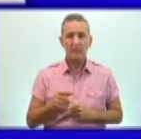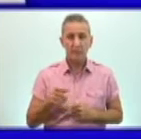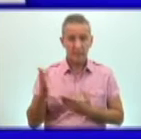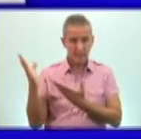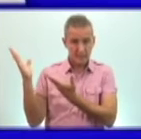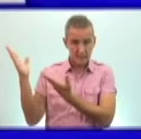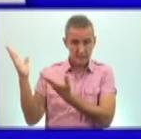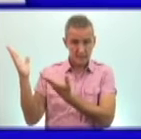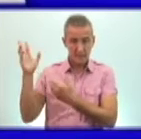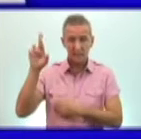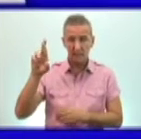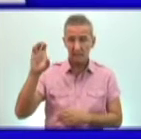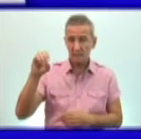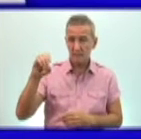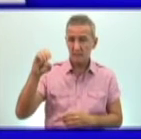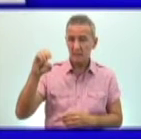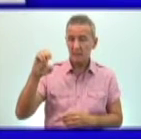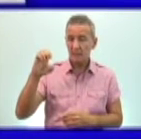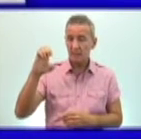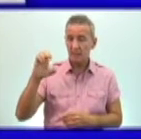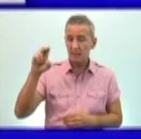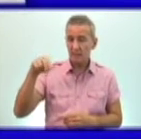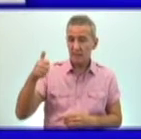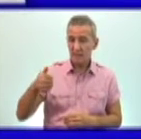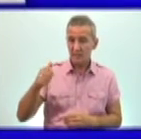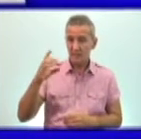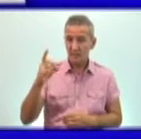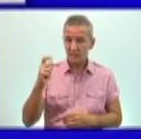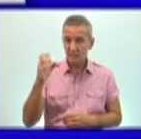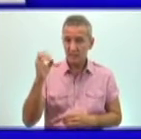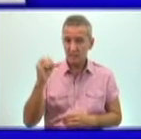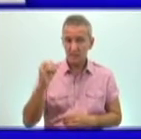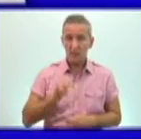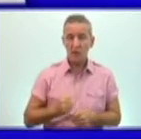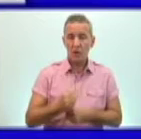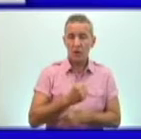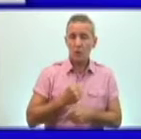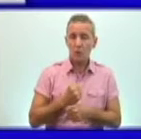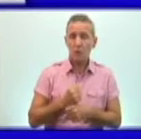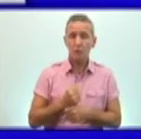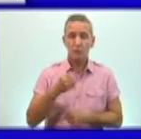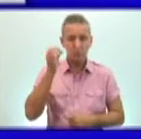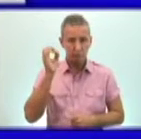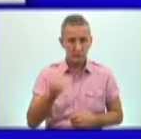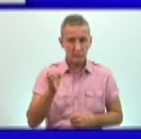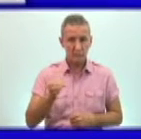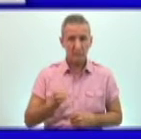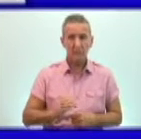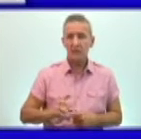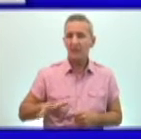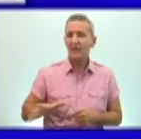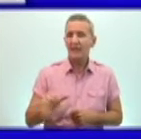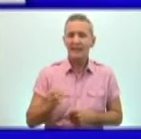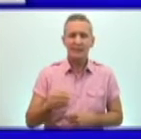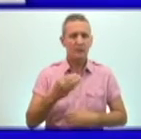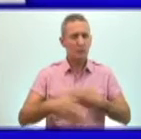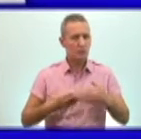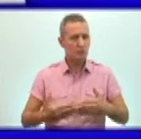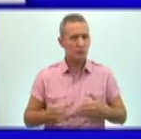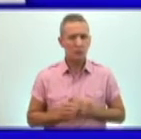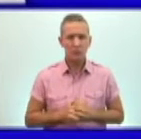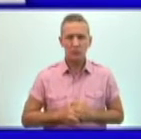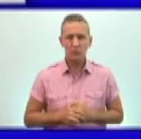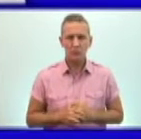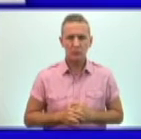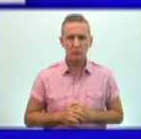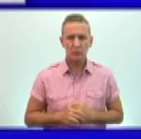Renato Descartes, el racionalismo era el uso de la razón en todas circunstancias, a tal punto que negaba